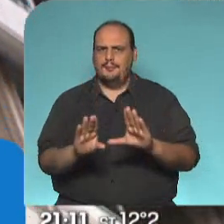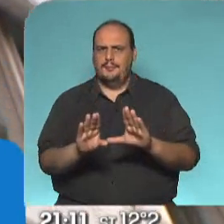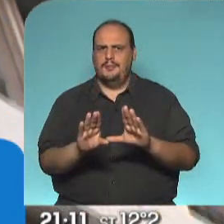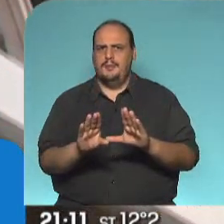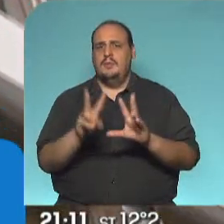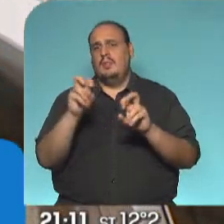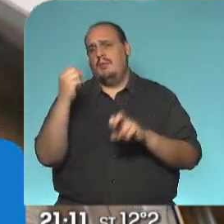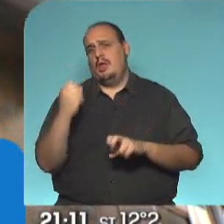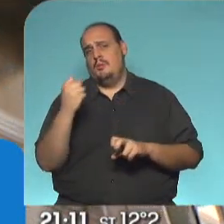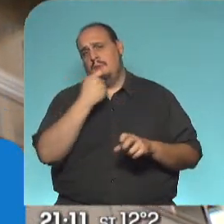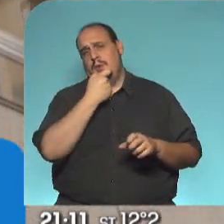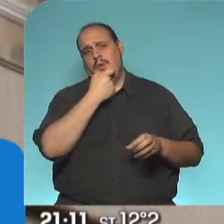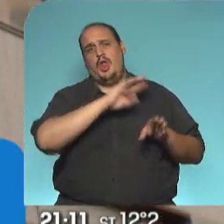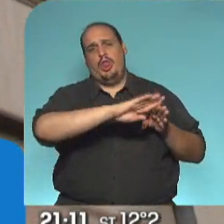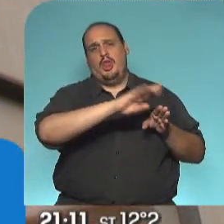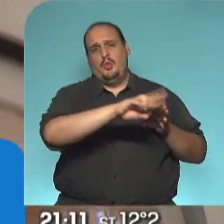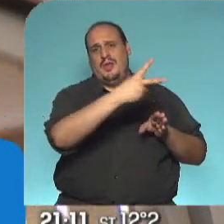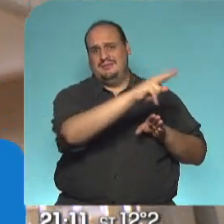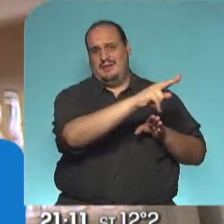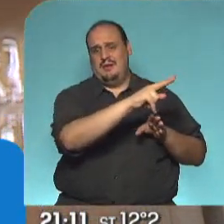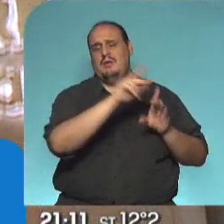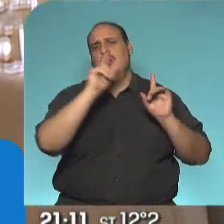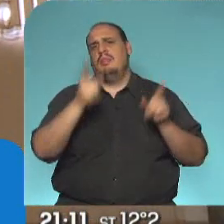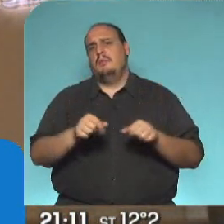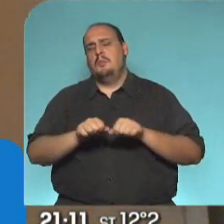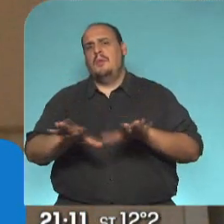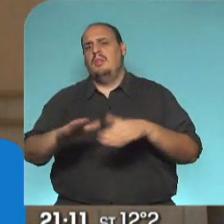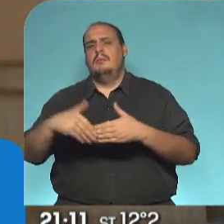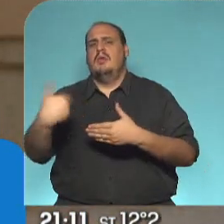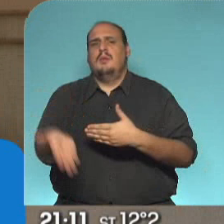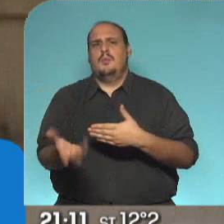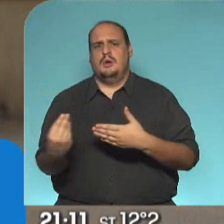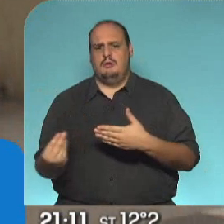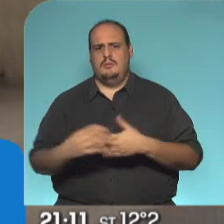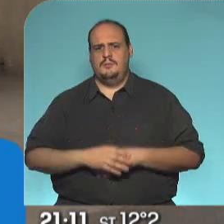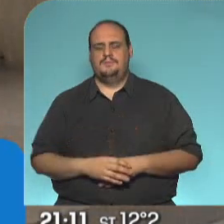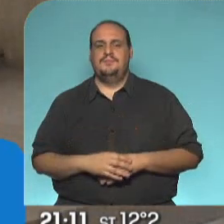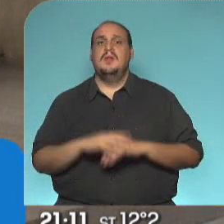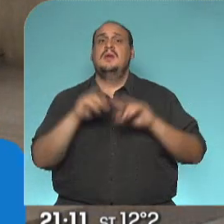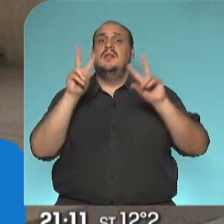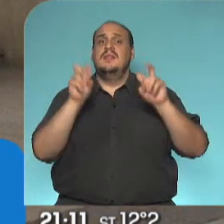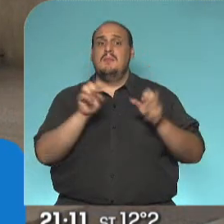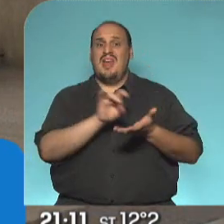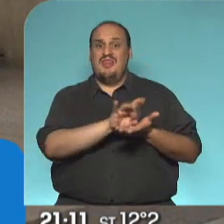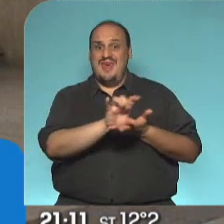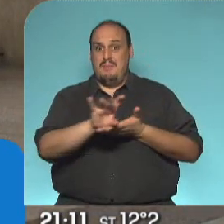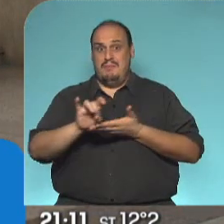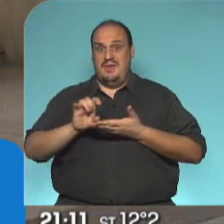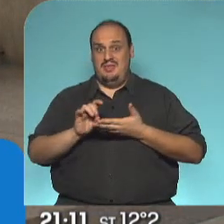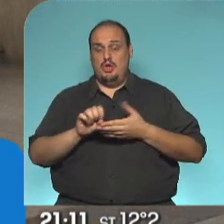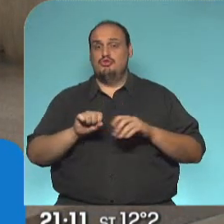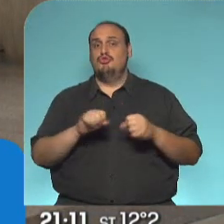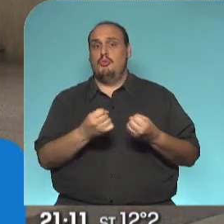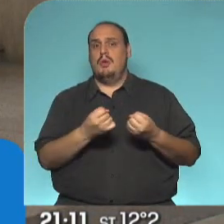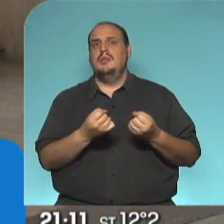externa, como de la pospandemia, ¿no? Necesitamos la prórroga de la prohibición de los despidos.